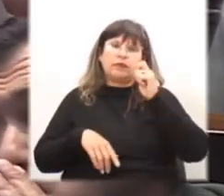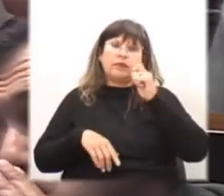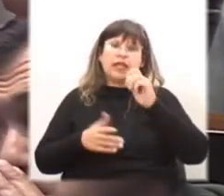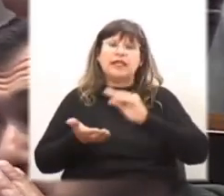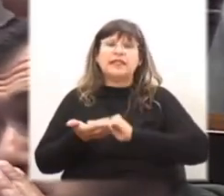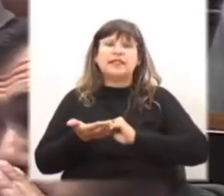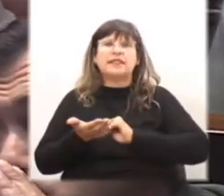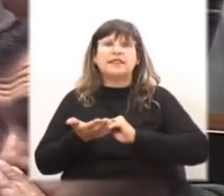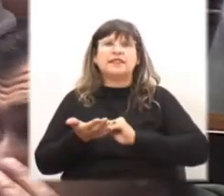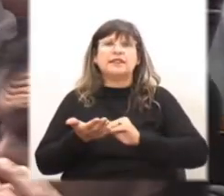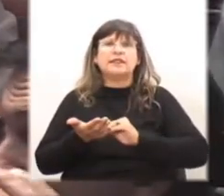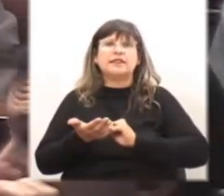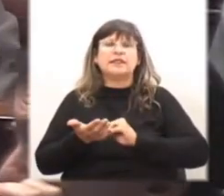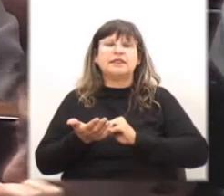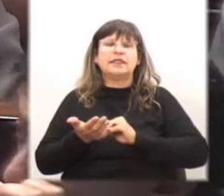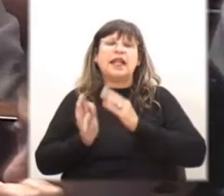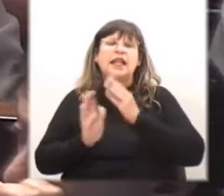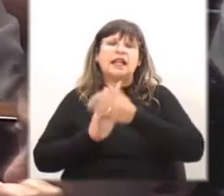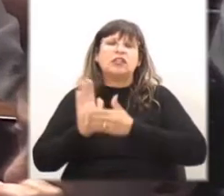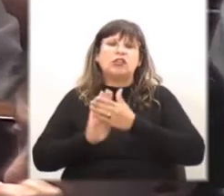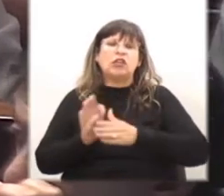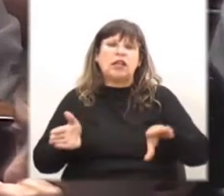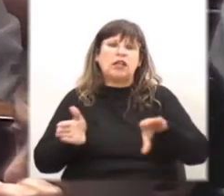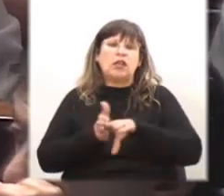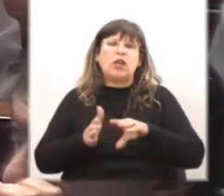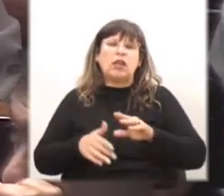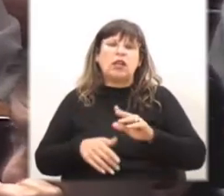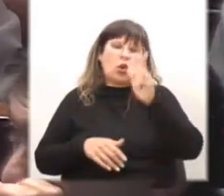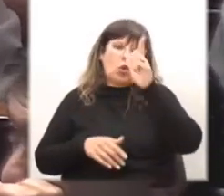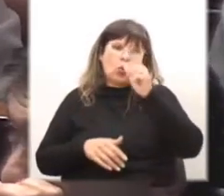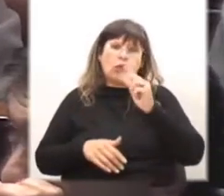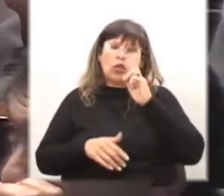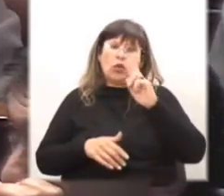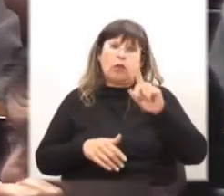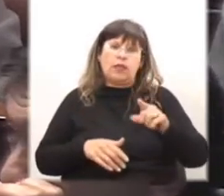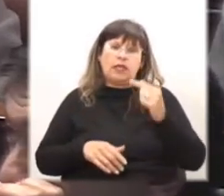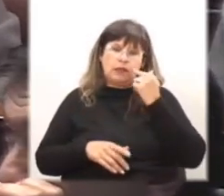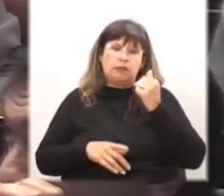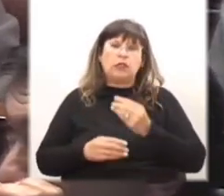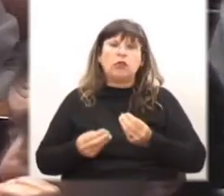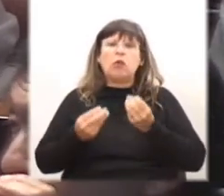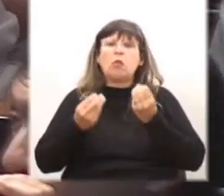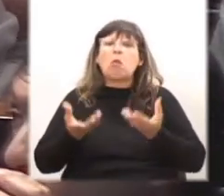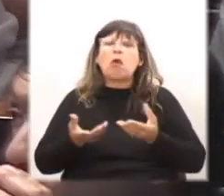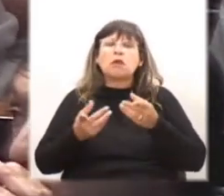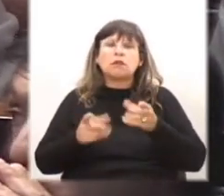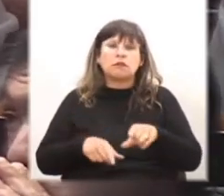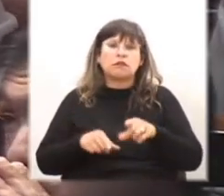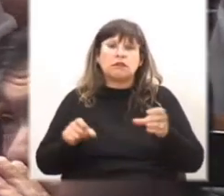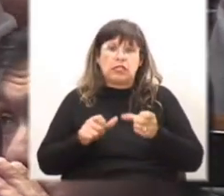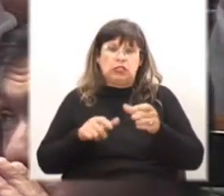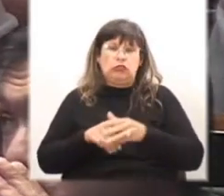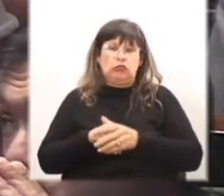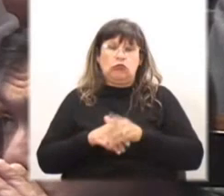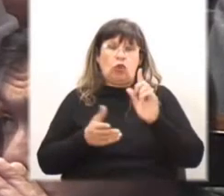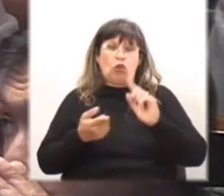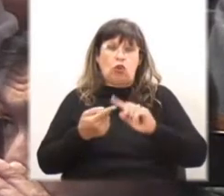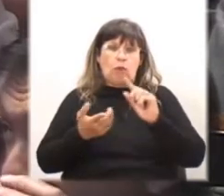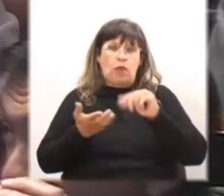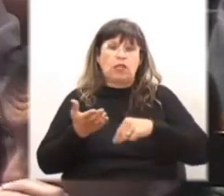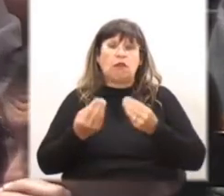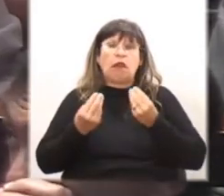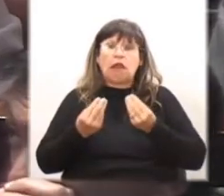Nacional de Puerto en julio del 2021. ¿En qué consistió ese